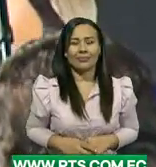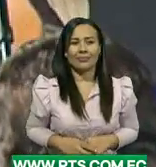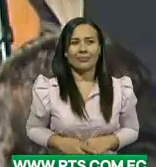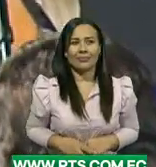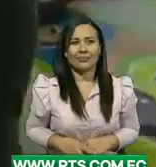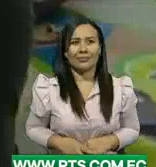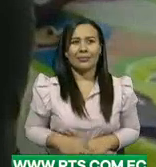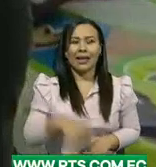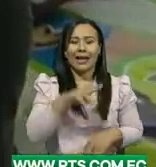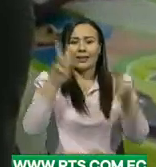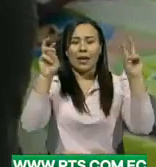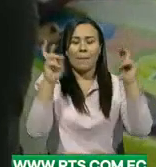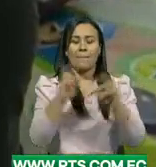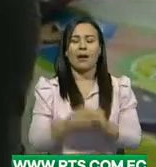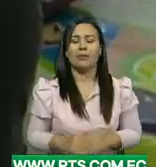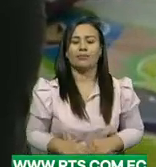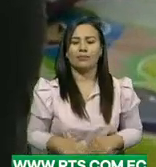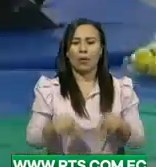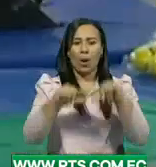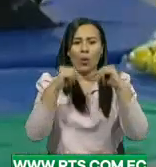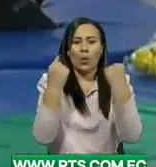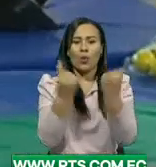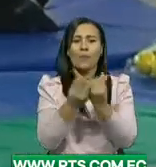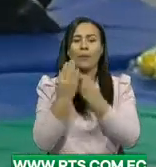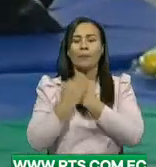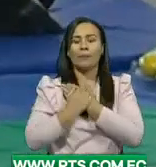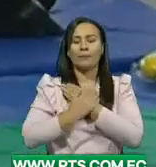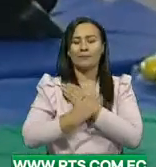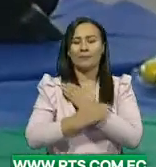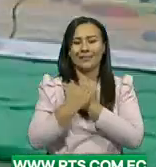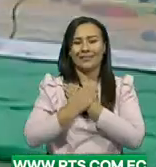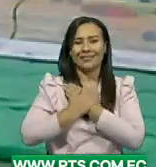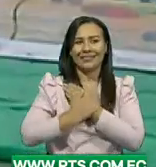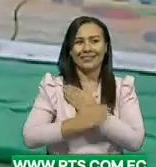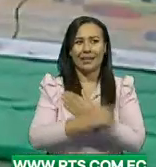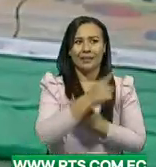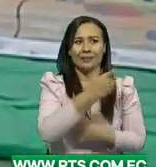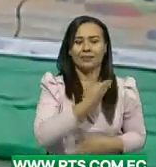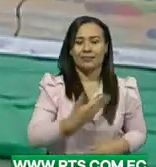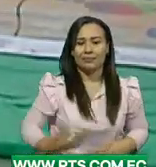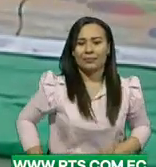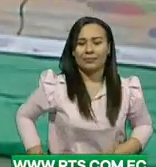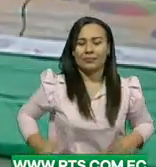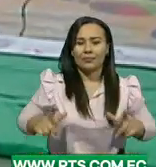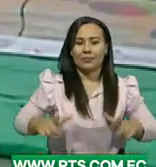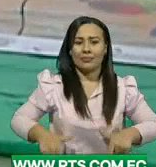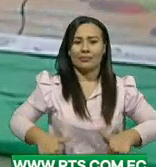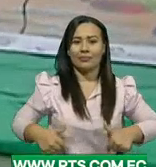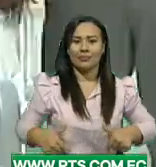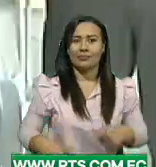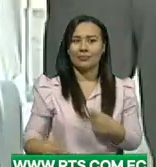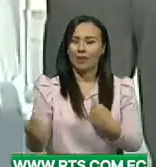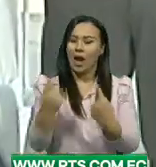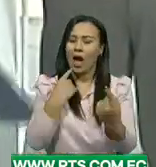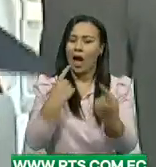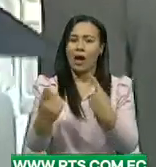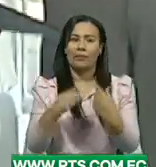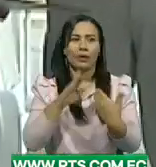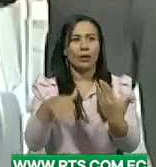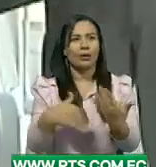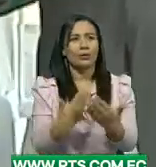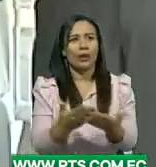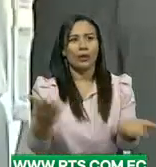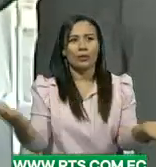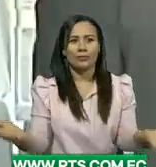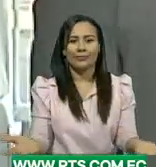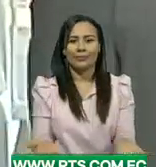La misión Ternura se extiende en la provincia de Santa Elena, donde el presidente estaba en primera fila y sentenció a la